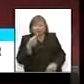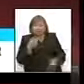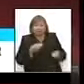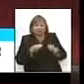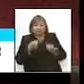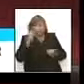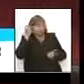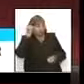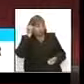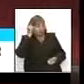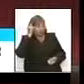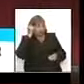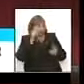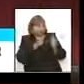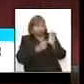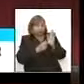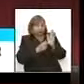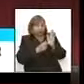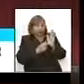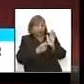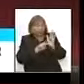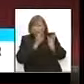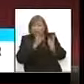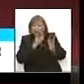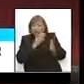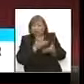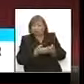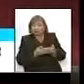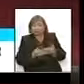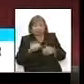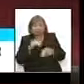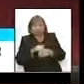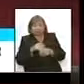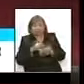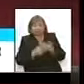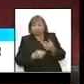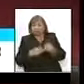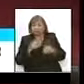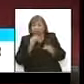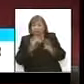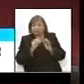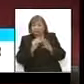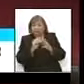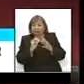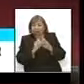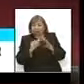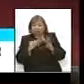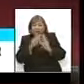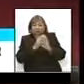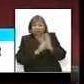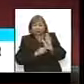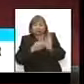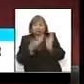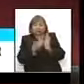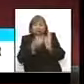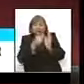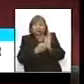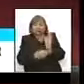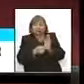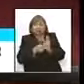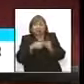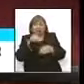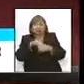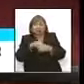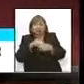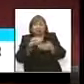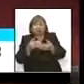sentido mismo de la representación. Habla del voto preferencial, dice, la esencia de este proyecto radica en la eliminación del voto preferencial